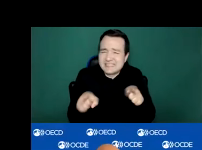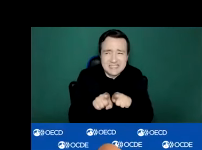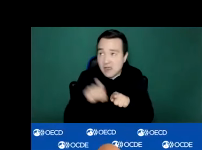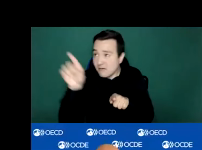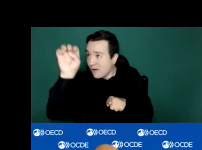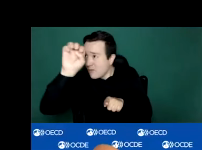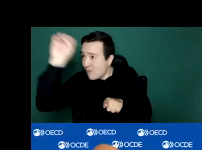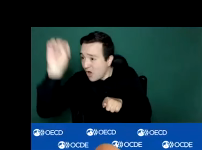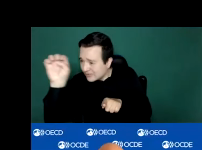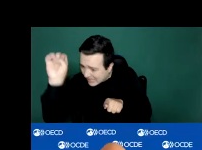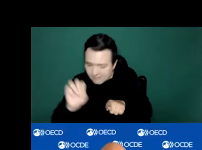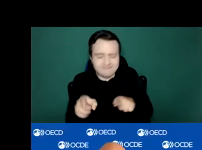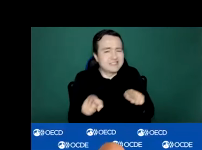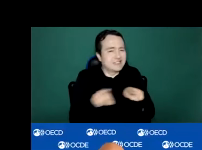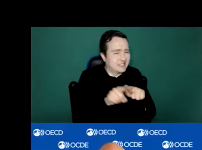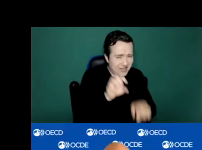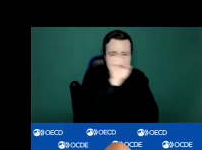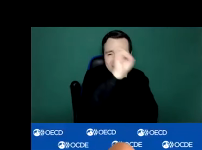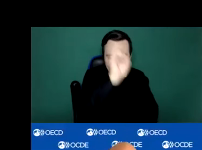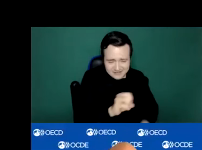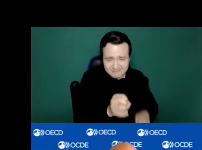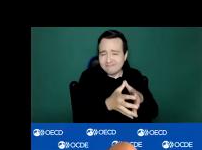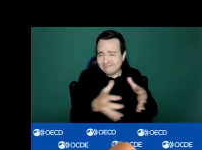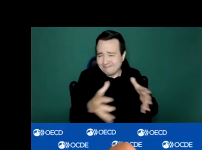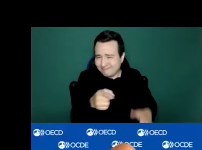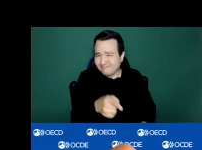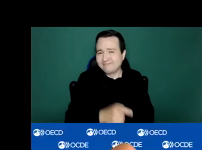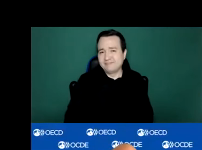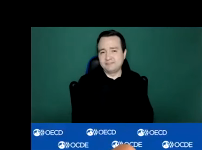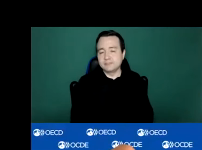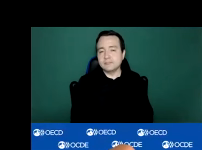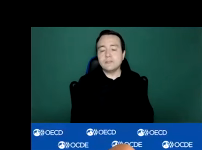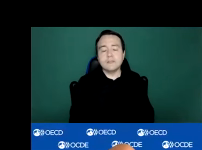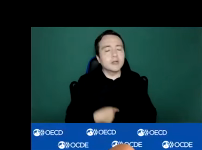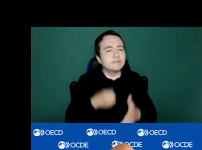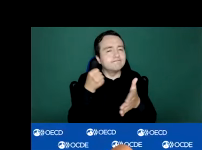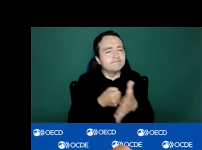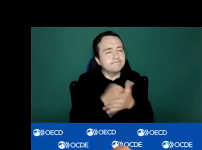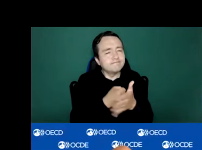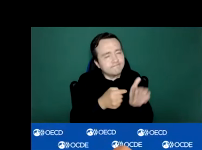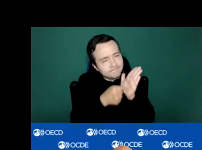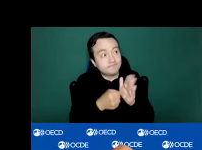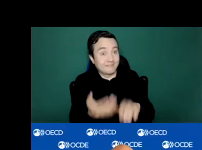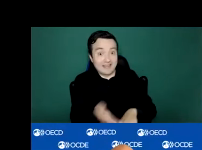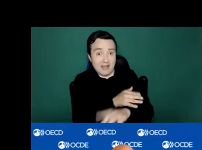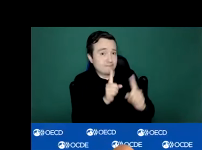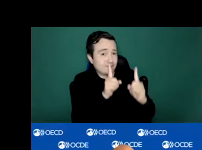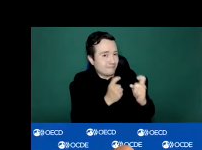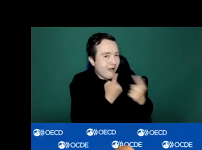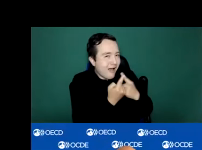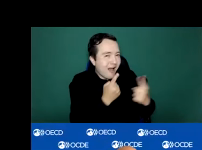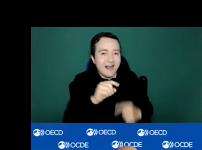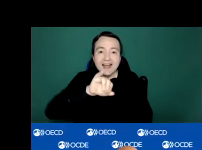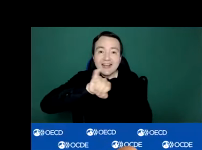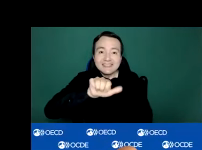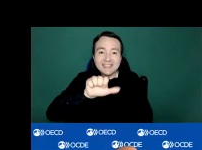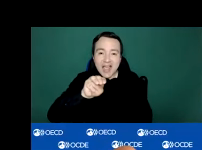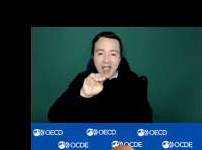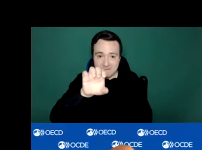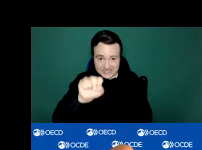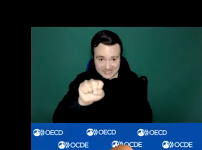que insisto, y hablaba de esto con James el otro día inclusive, es el tema de